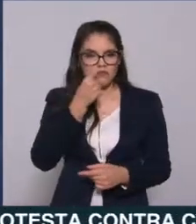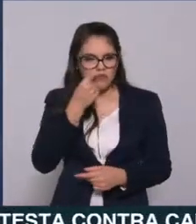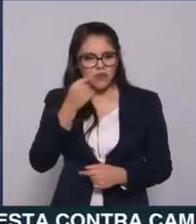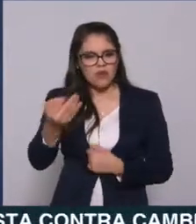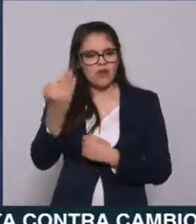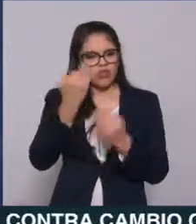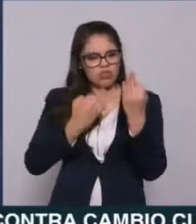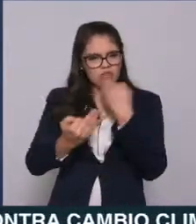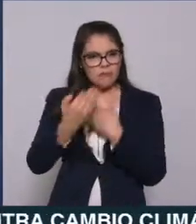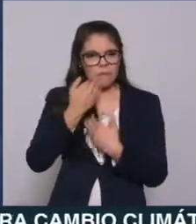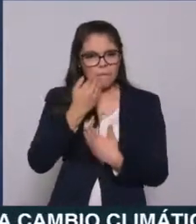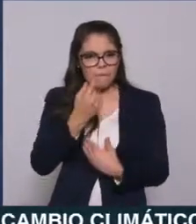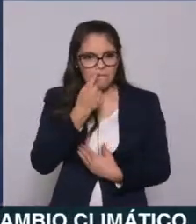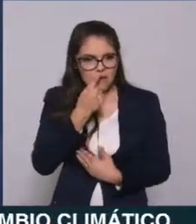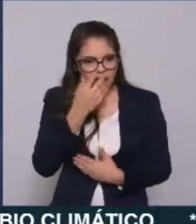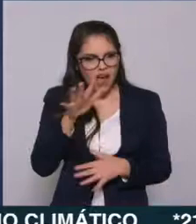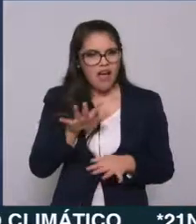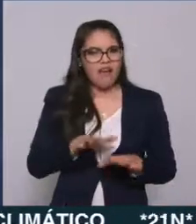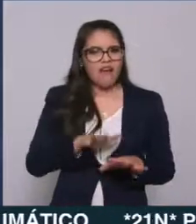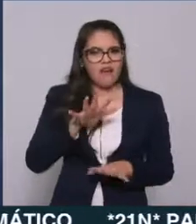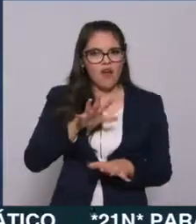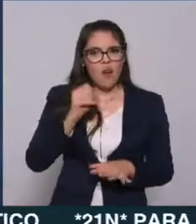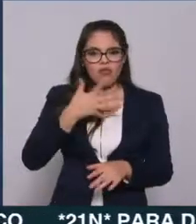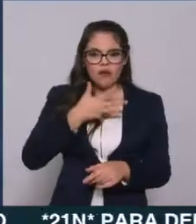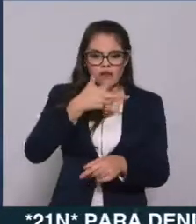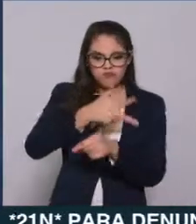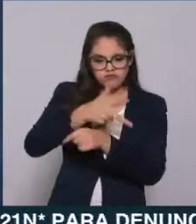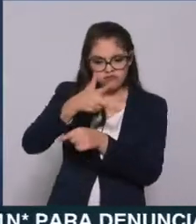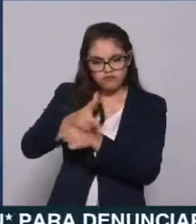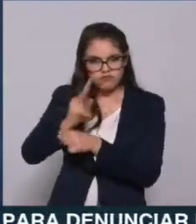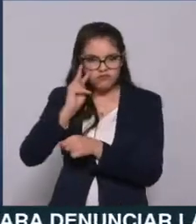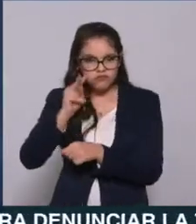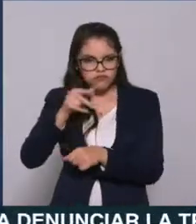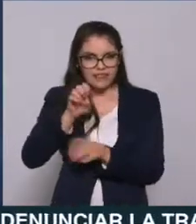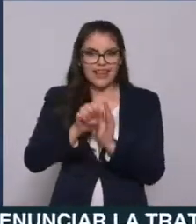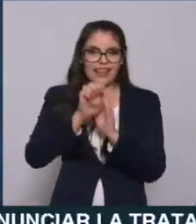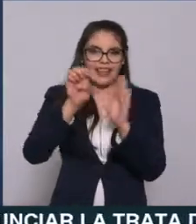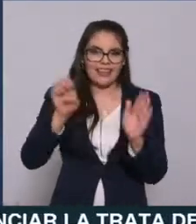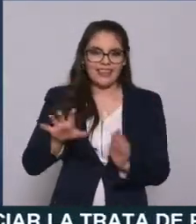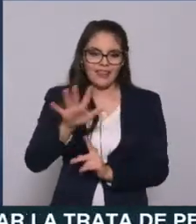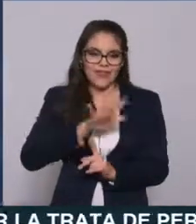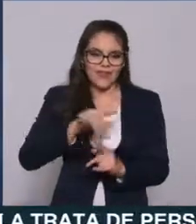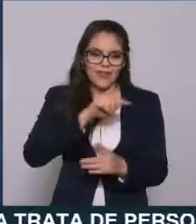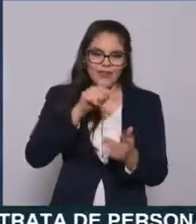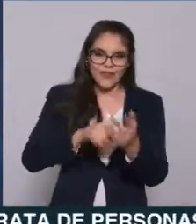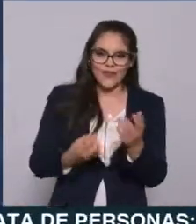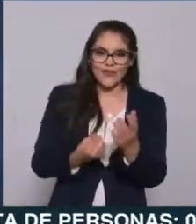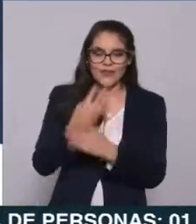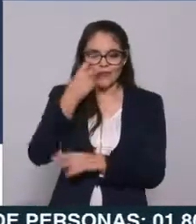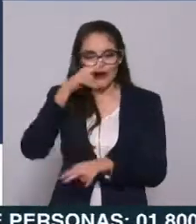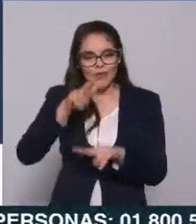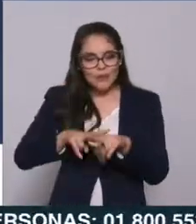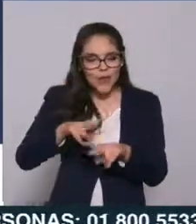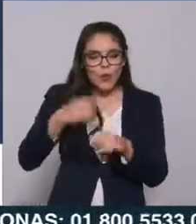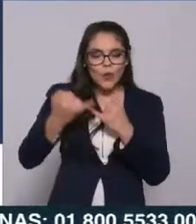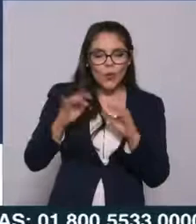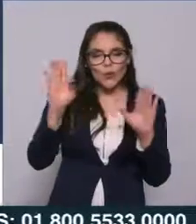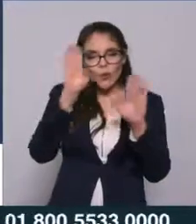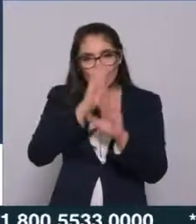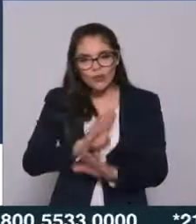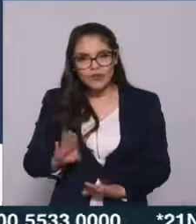traten bien los policías, dicen muchas veces, que haya cámaras de vigilancia. En el caso de áreas recreativas y espacios públicos, lo que dicen,